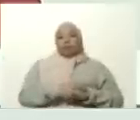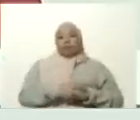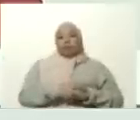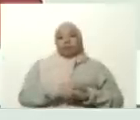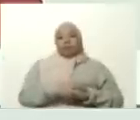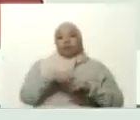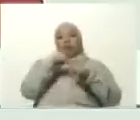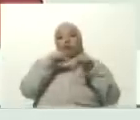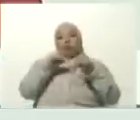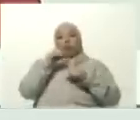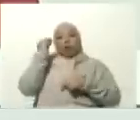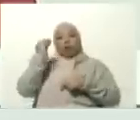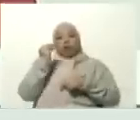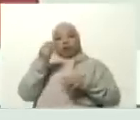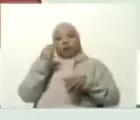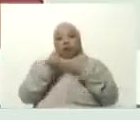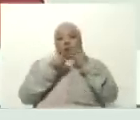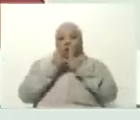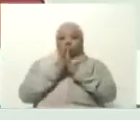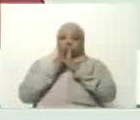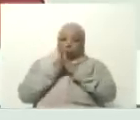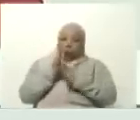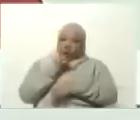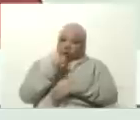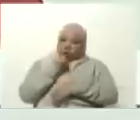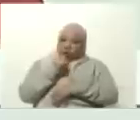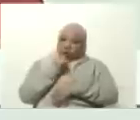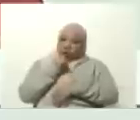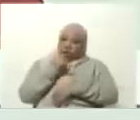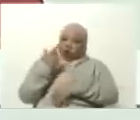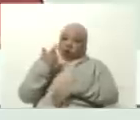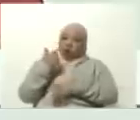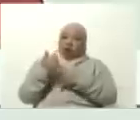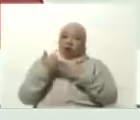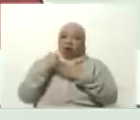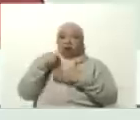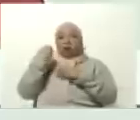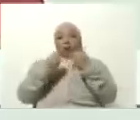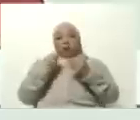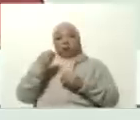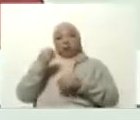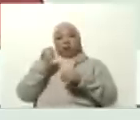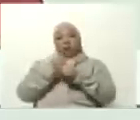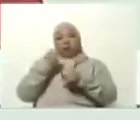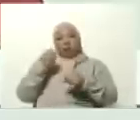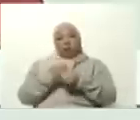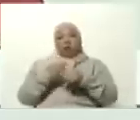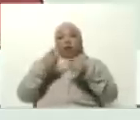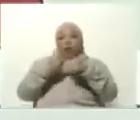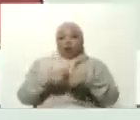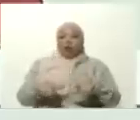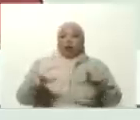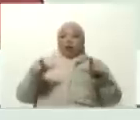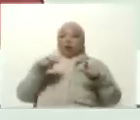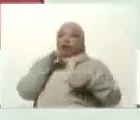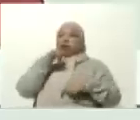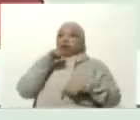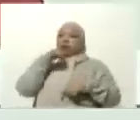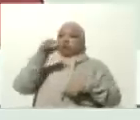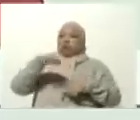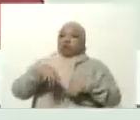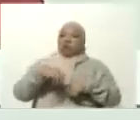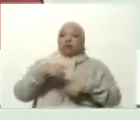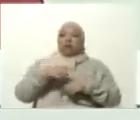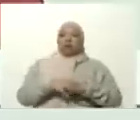Vaya y reúne ese médico, ellos van. En México, ellos van. Vaya, ellos van, porque ellos son obedientes y no deliberantes con los Estados